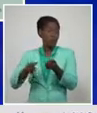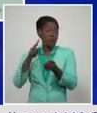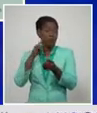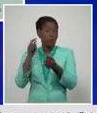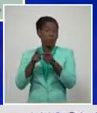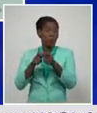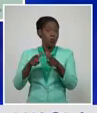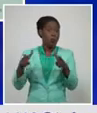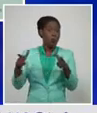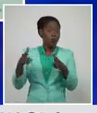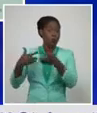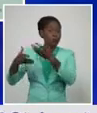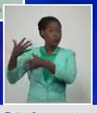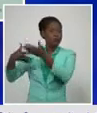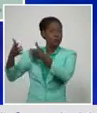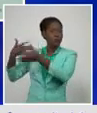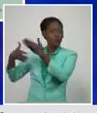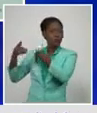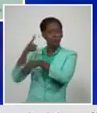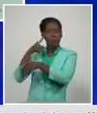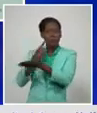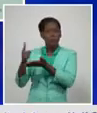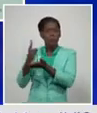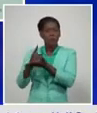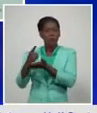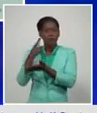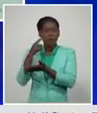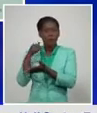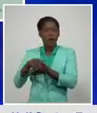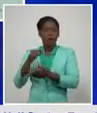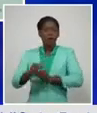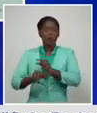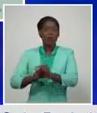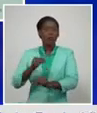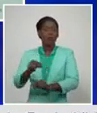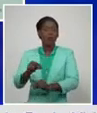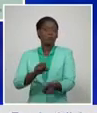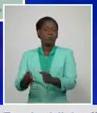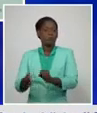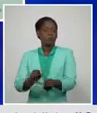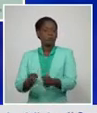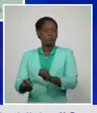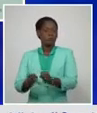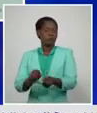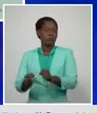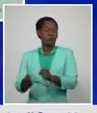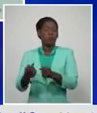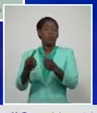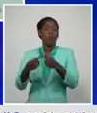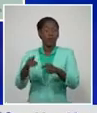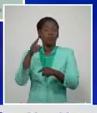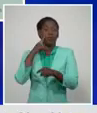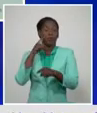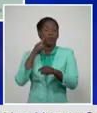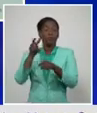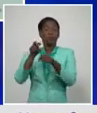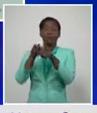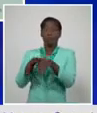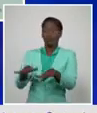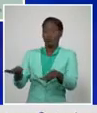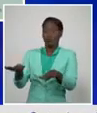tuvo semanas anteriores ha venido manteniendo un control, y disperso en el